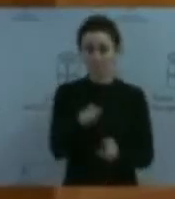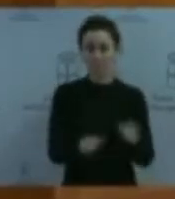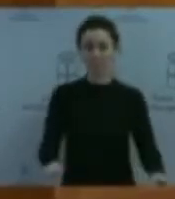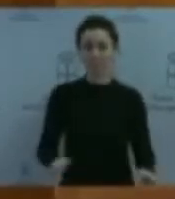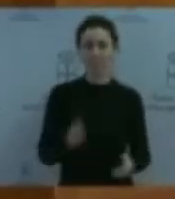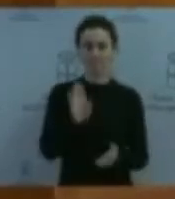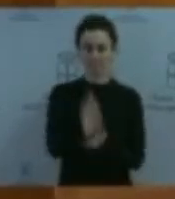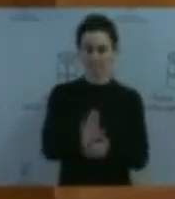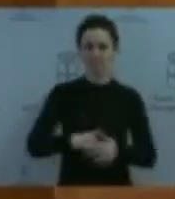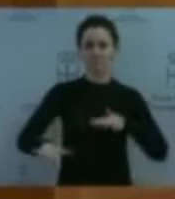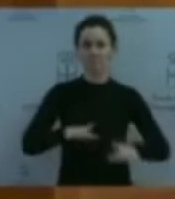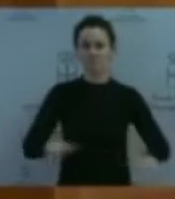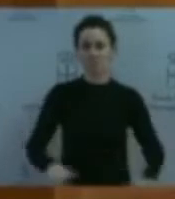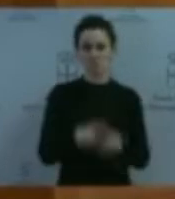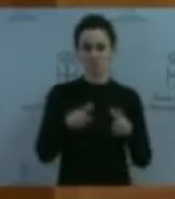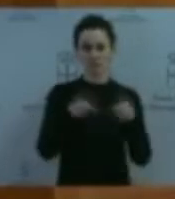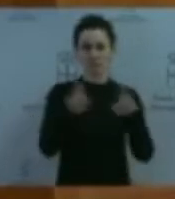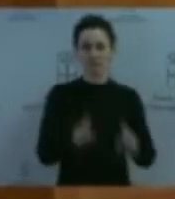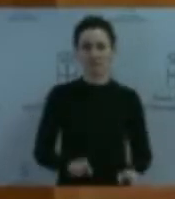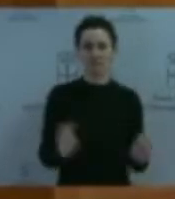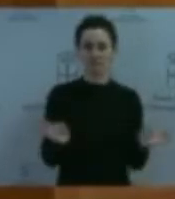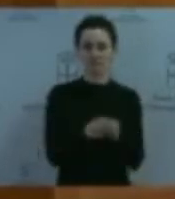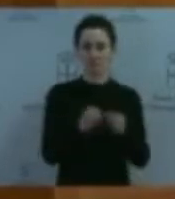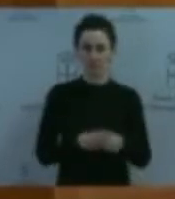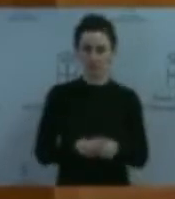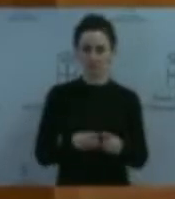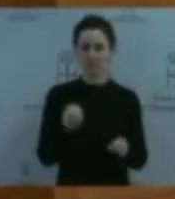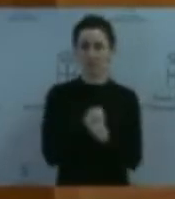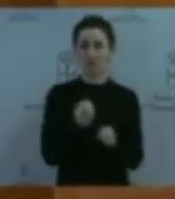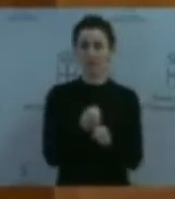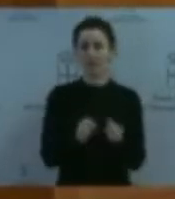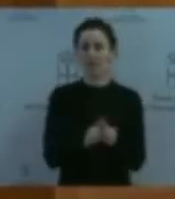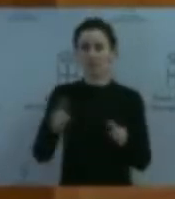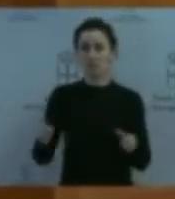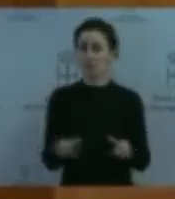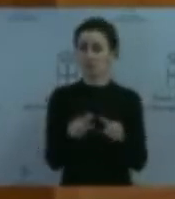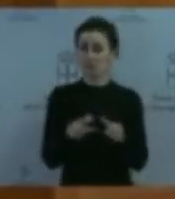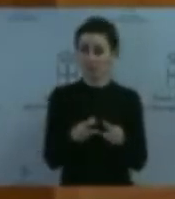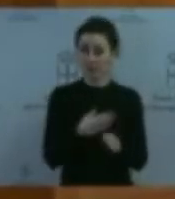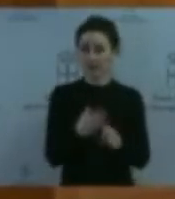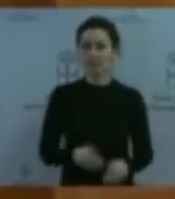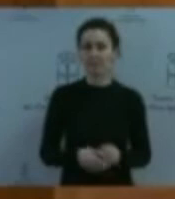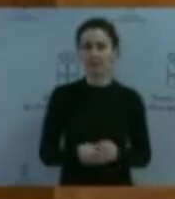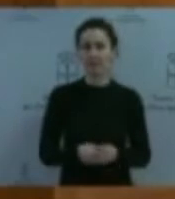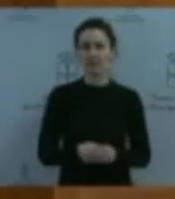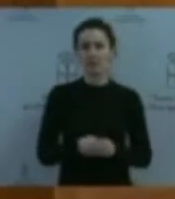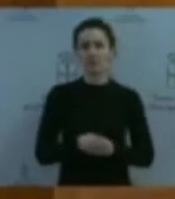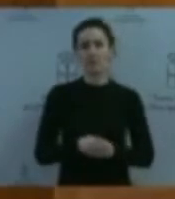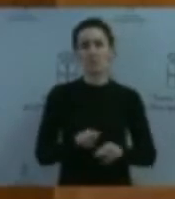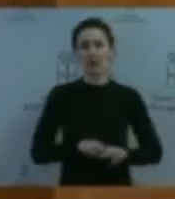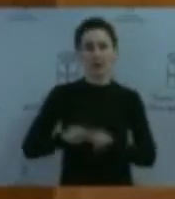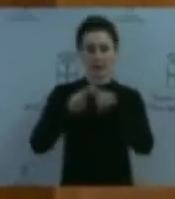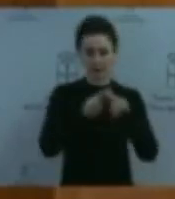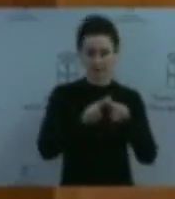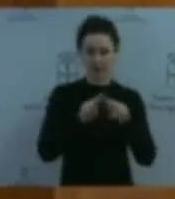y colectivos que trabajan en el campo de la exclusión social, se hace indispensable analizar y debatir en esta Xunta General la